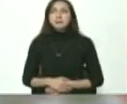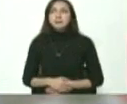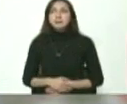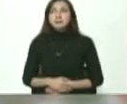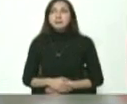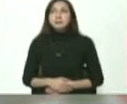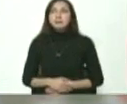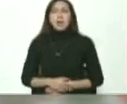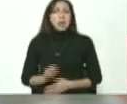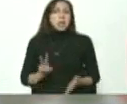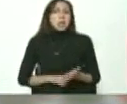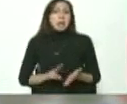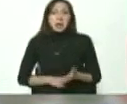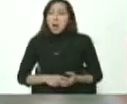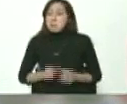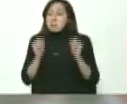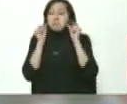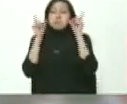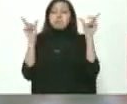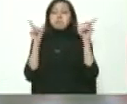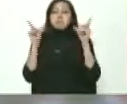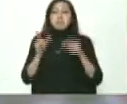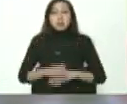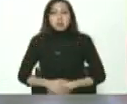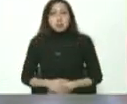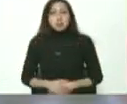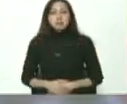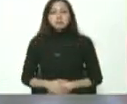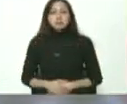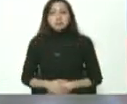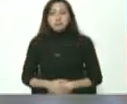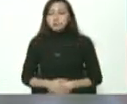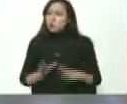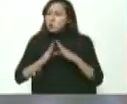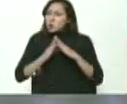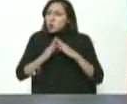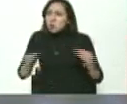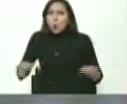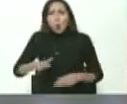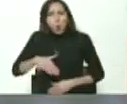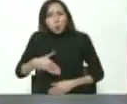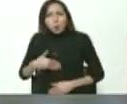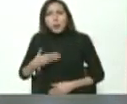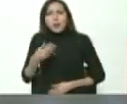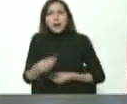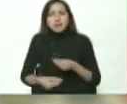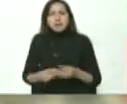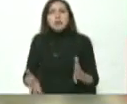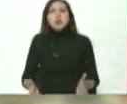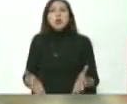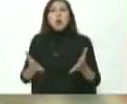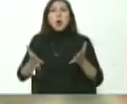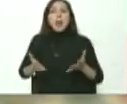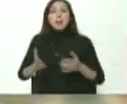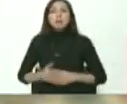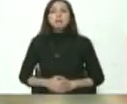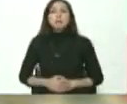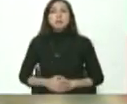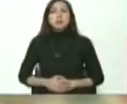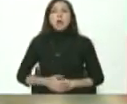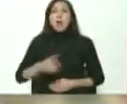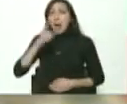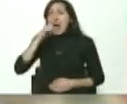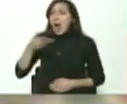De verdad que es impresionante, pues, que todo esto pueda irse logrando. Yo hace un año